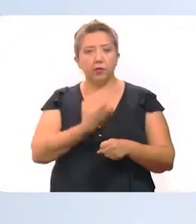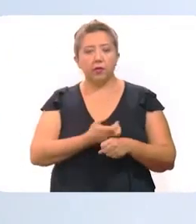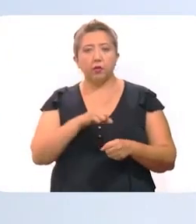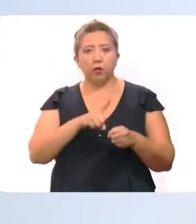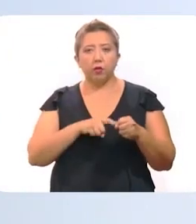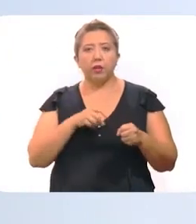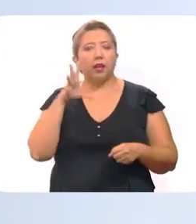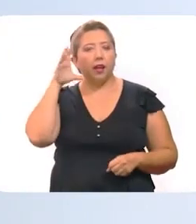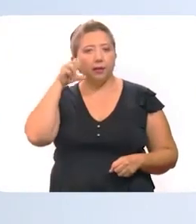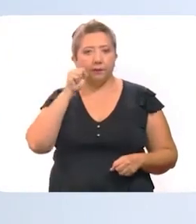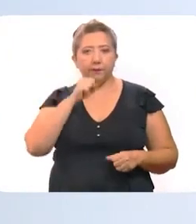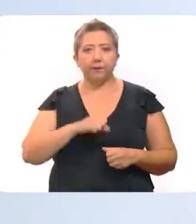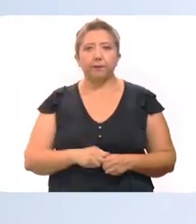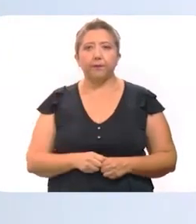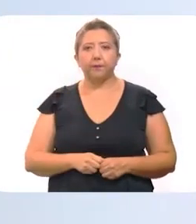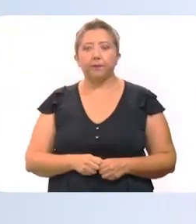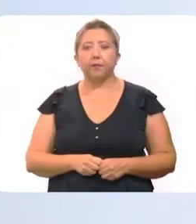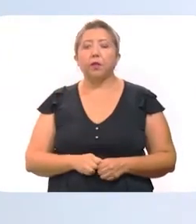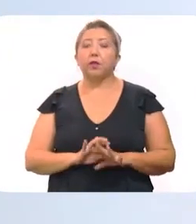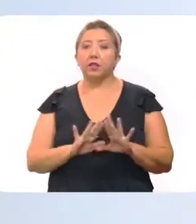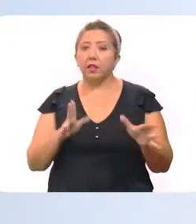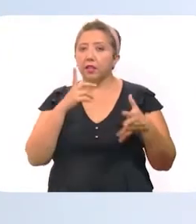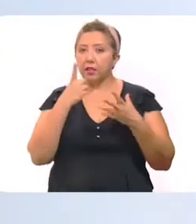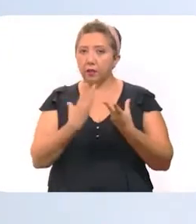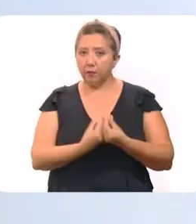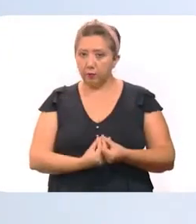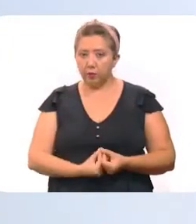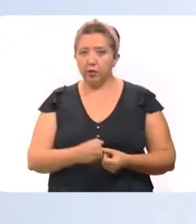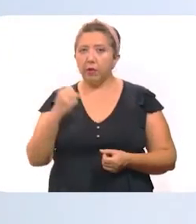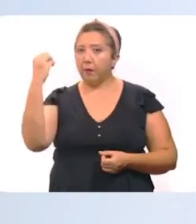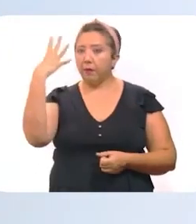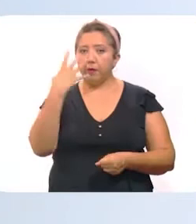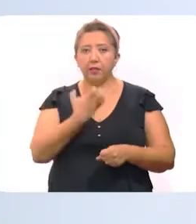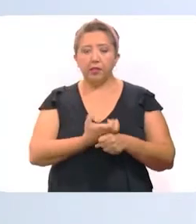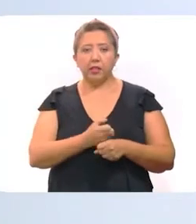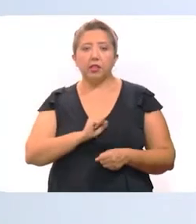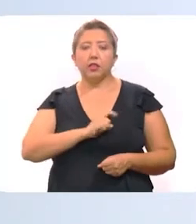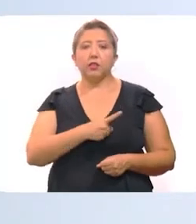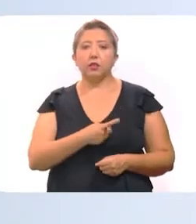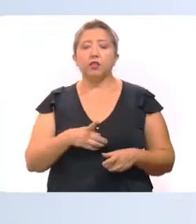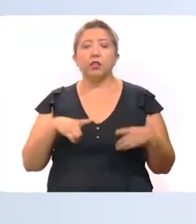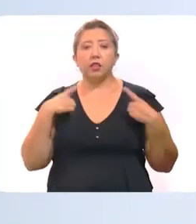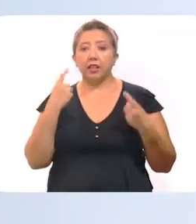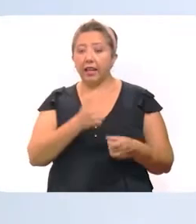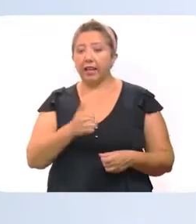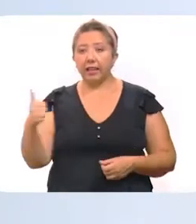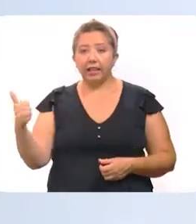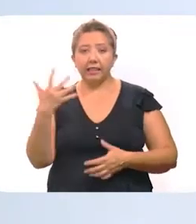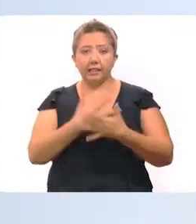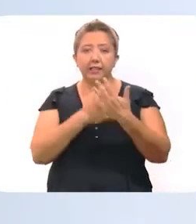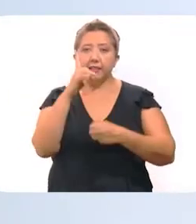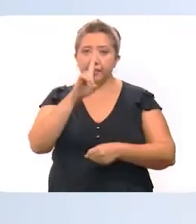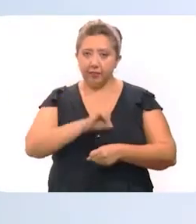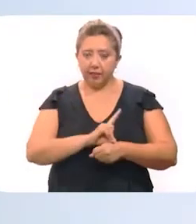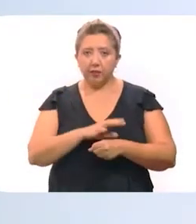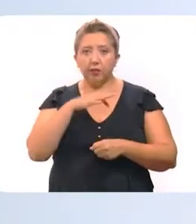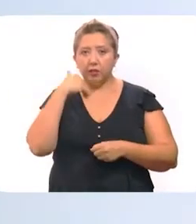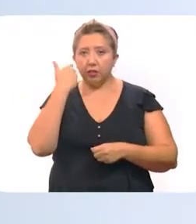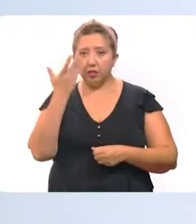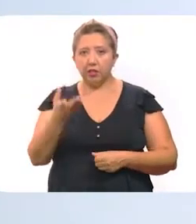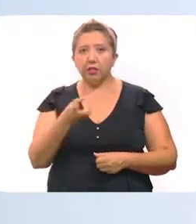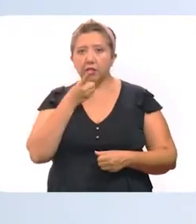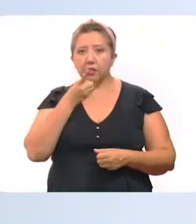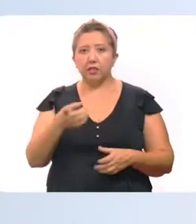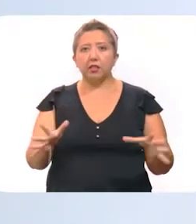salud marcan color naranja. Como hemos informado, el semáforo estatal de salud se va a dar a conocer cada 15 días, con la finalidad